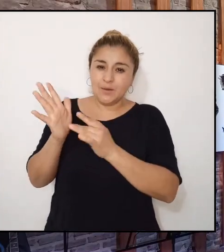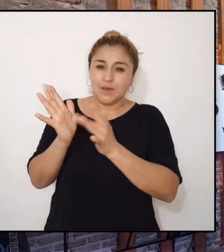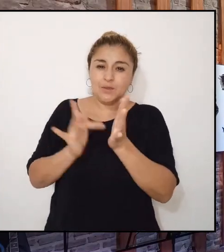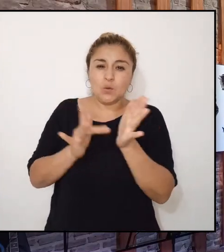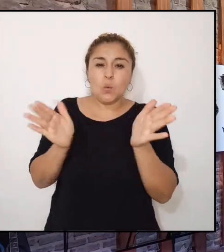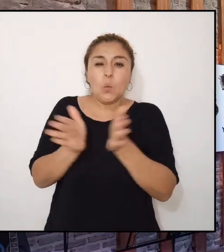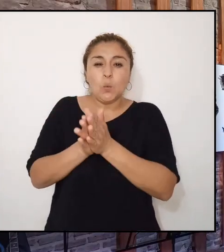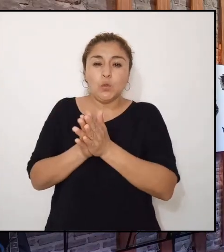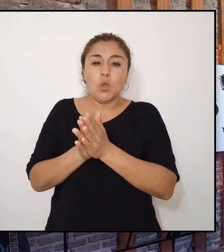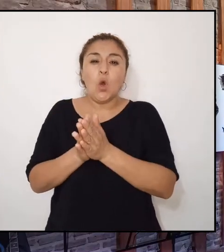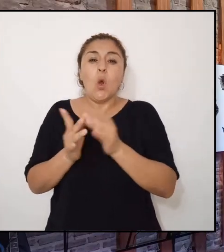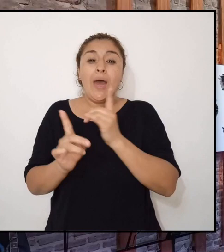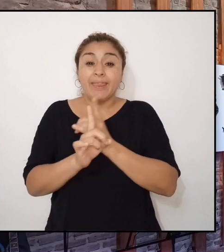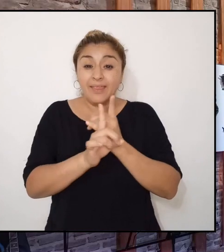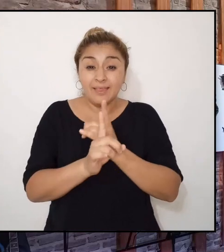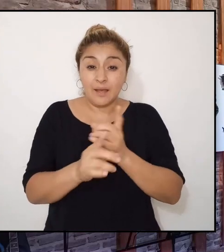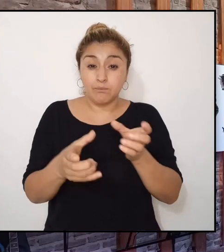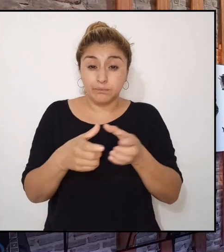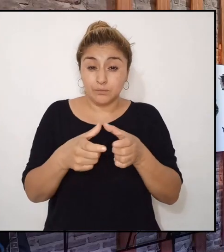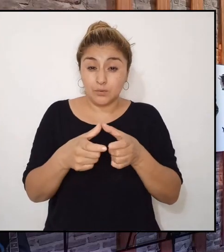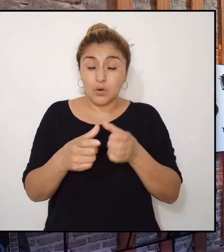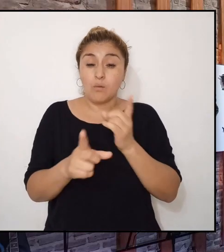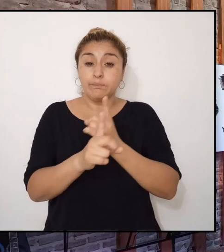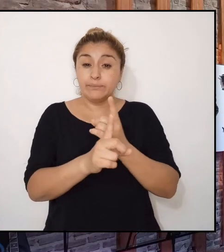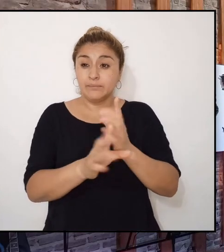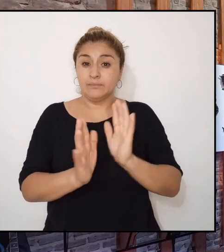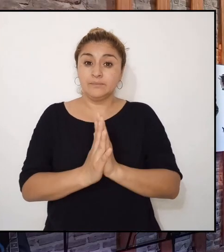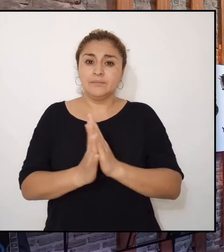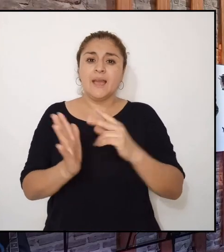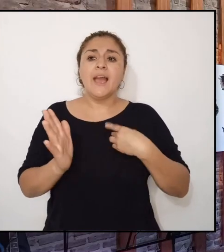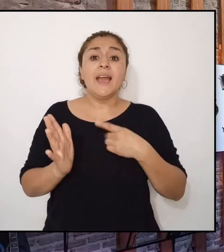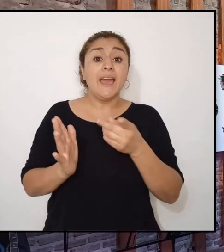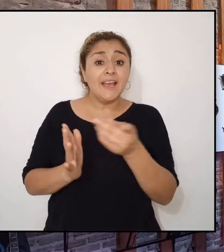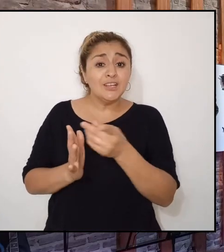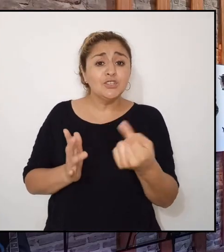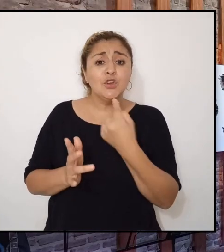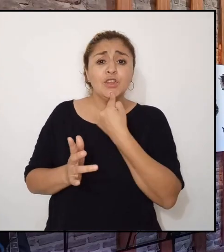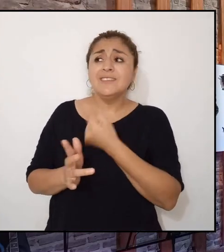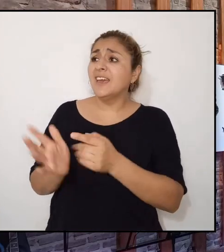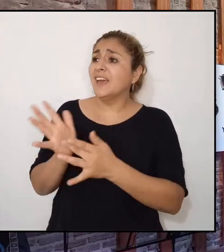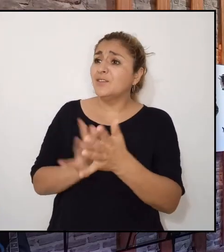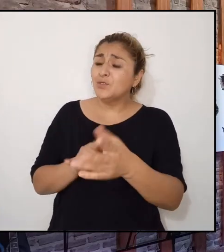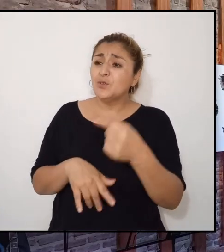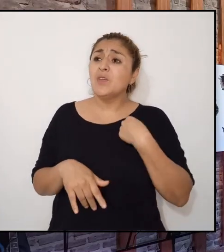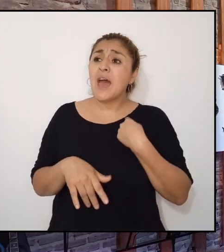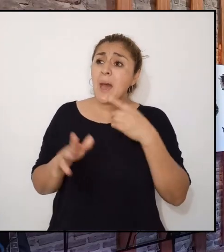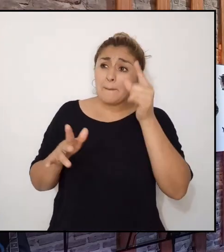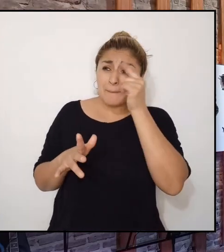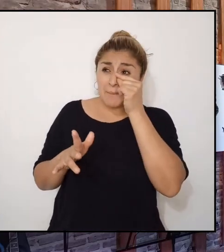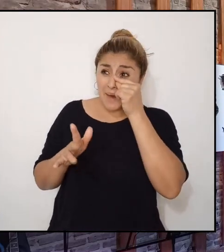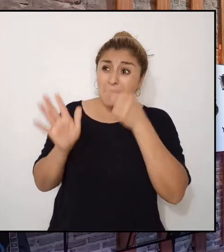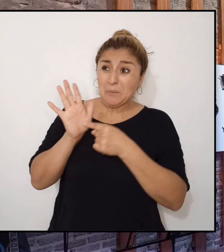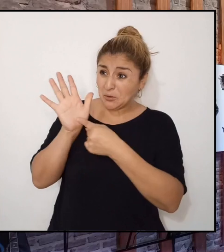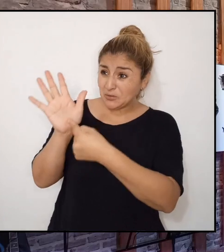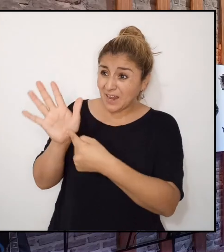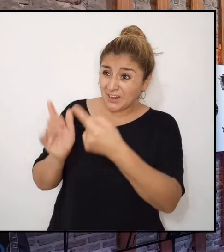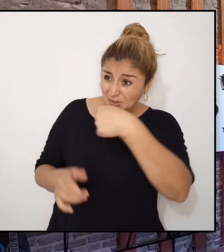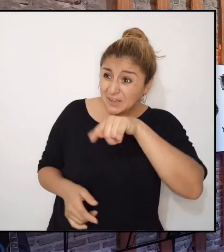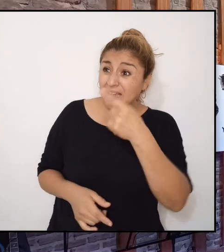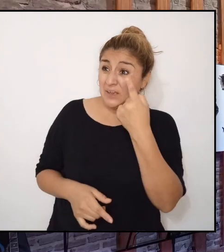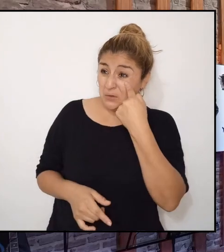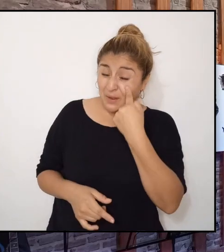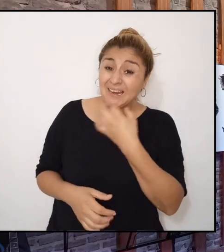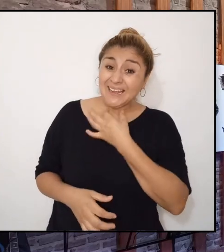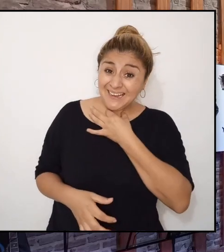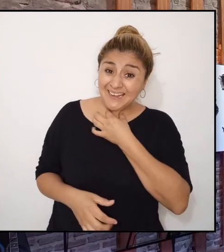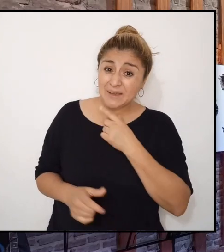le dice, Señor, a ver, muéstranos al Padre y nos alcanza, y nos basta. Yo creo que Jesús ahí como que se